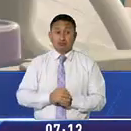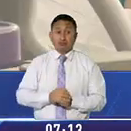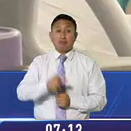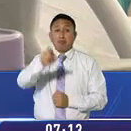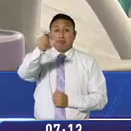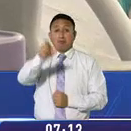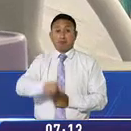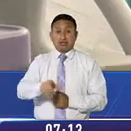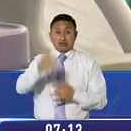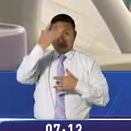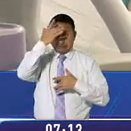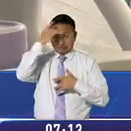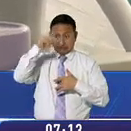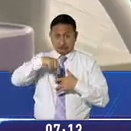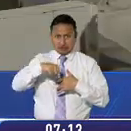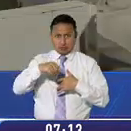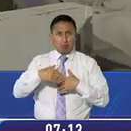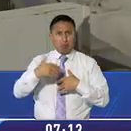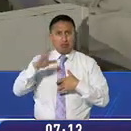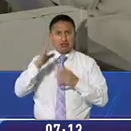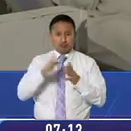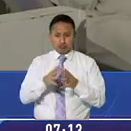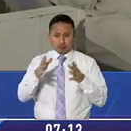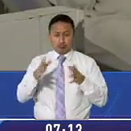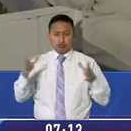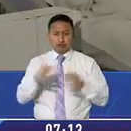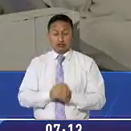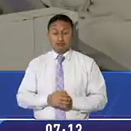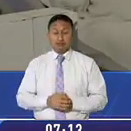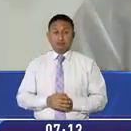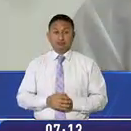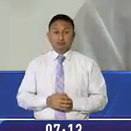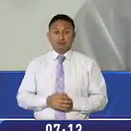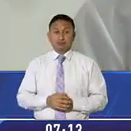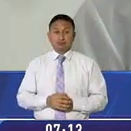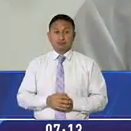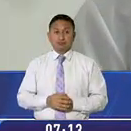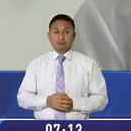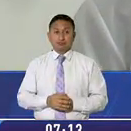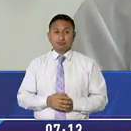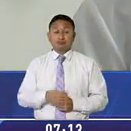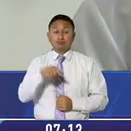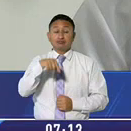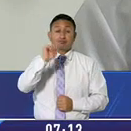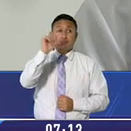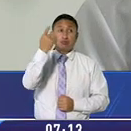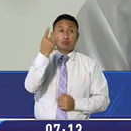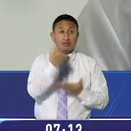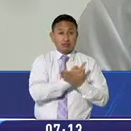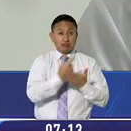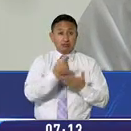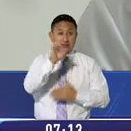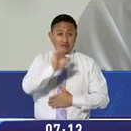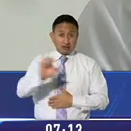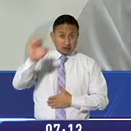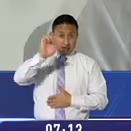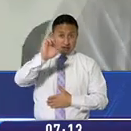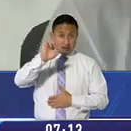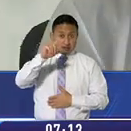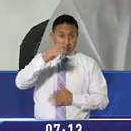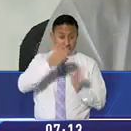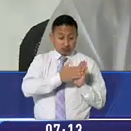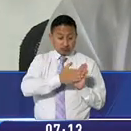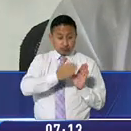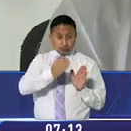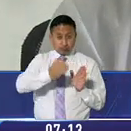registrado esta casa de salud durante los últimos días. Desde la primera semana de enero tenemos un aumento progresivo de casos. La primera de